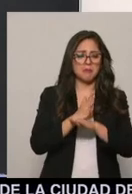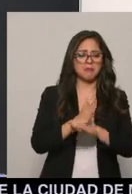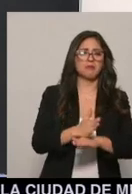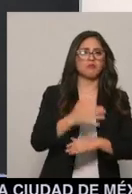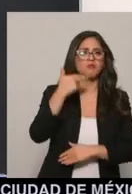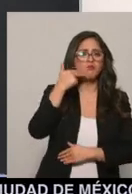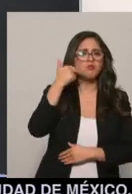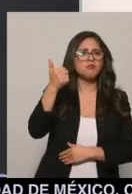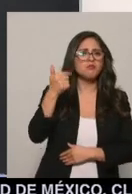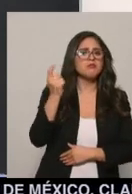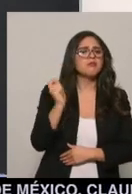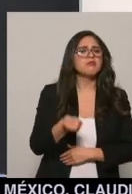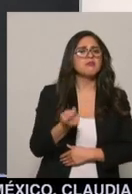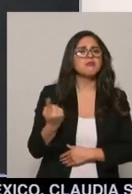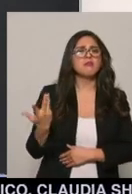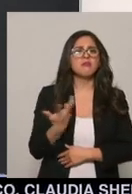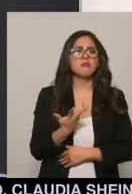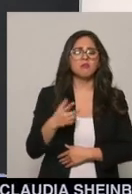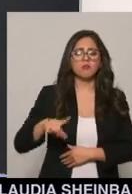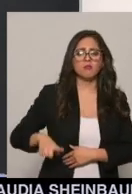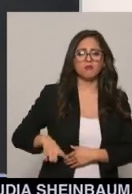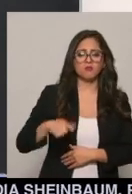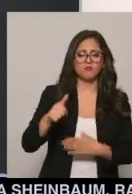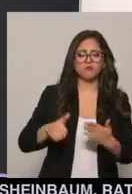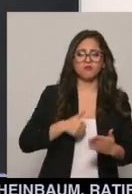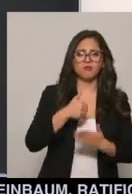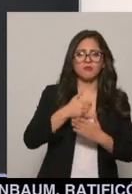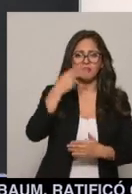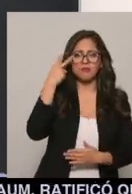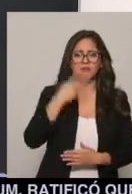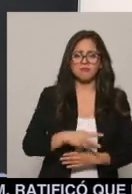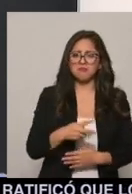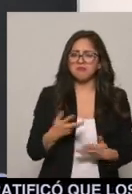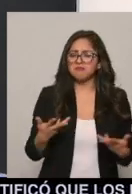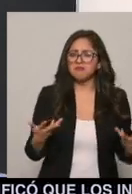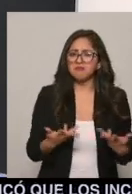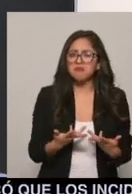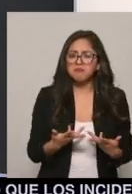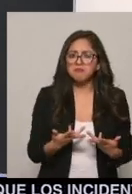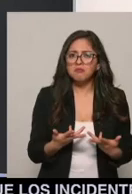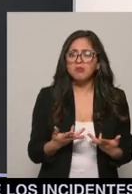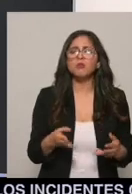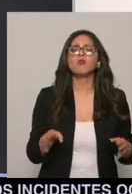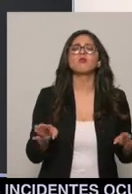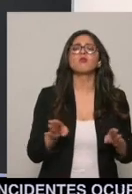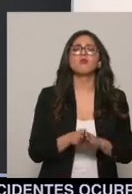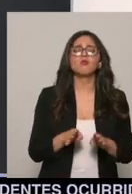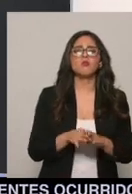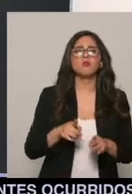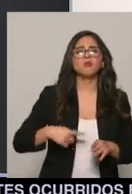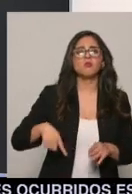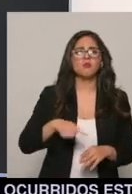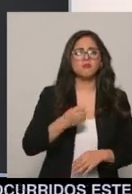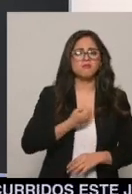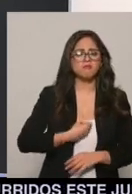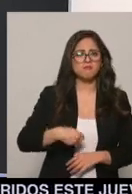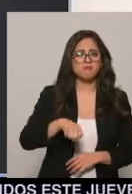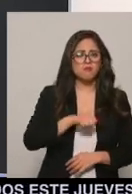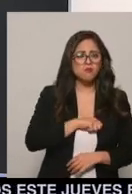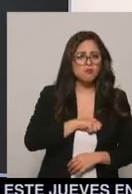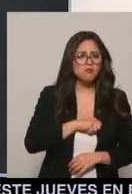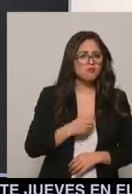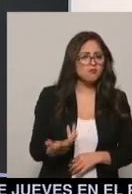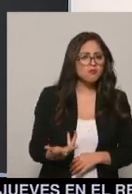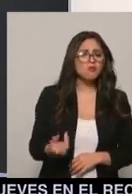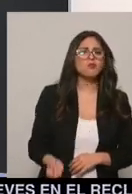está haciendo el gobierno de la Ciudad de México en esta materia? ¿Cómo le hace el sistema de salud público?